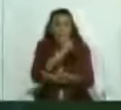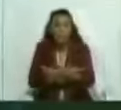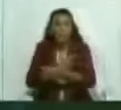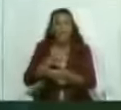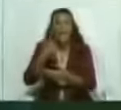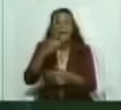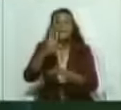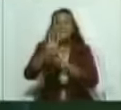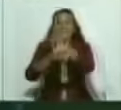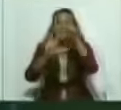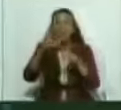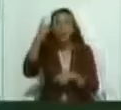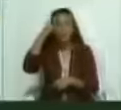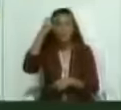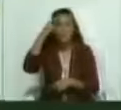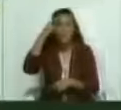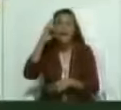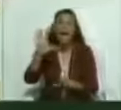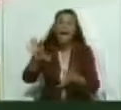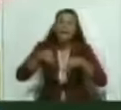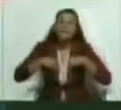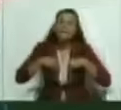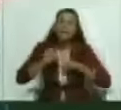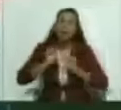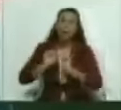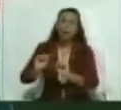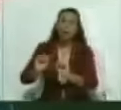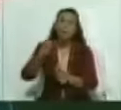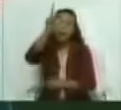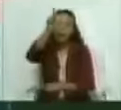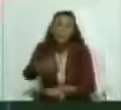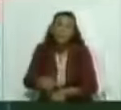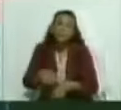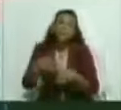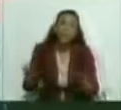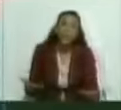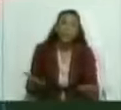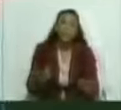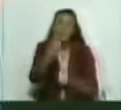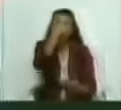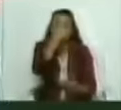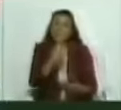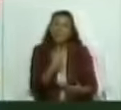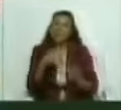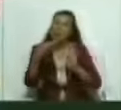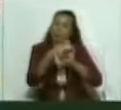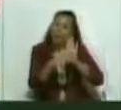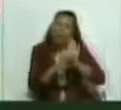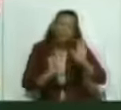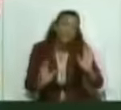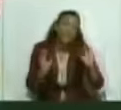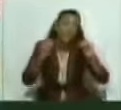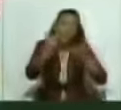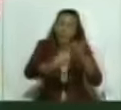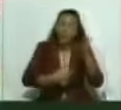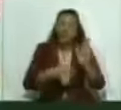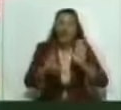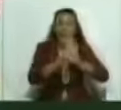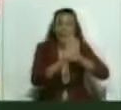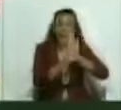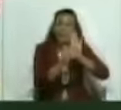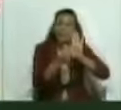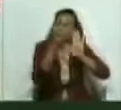tendrá 5 días para pronunciarse si admite o rechaza esta postulación. Son parte de los requisitos, de las normativas que establece el Consejo